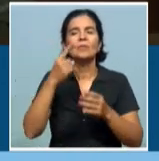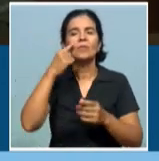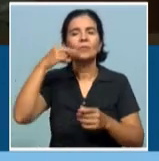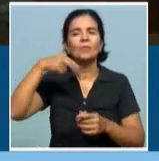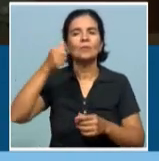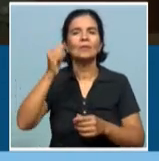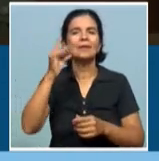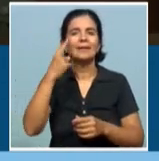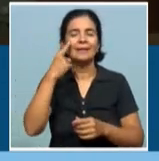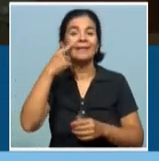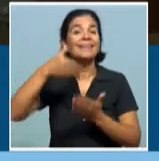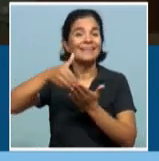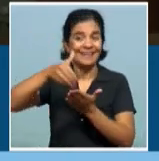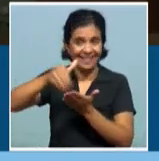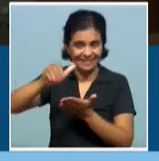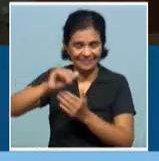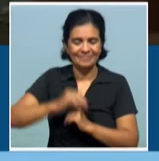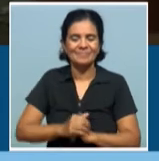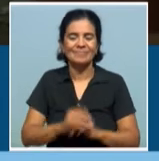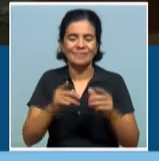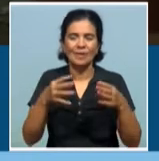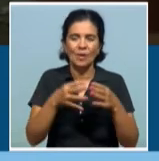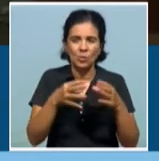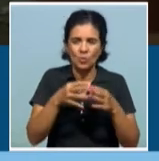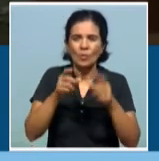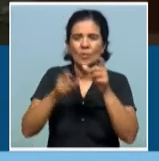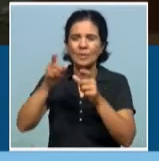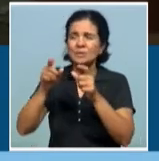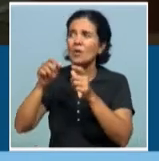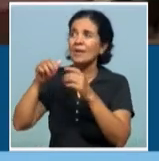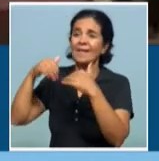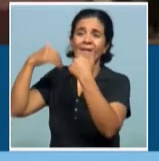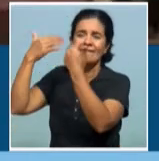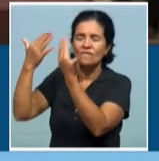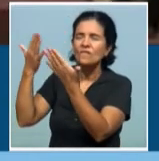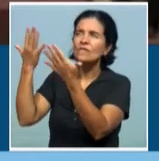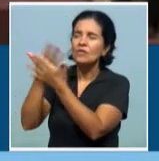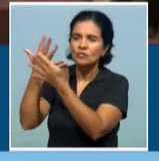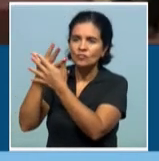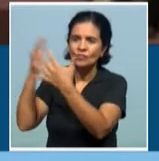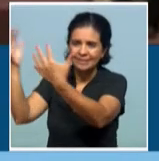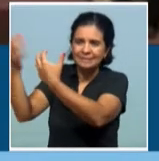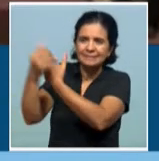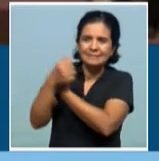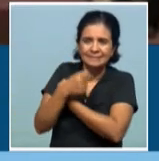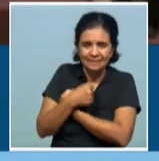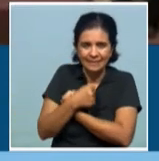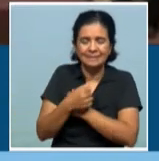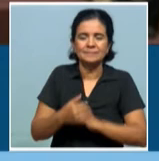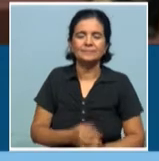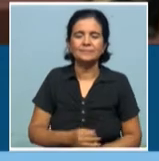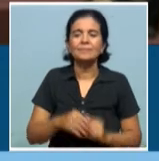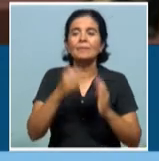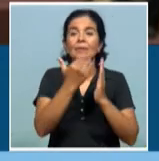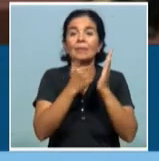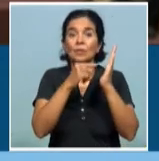de una carta de intención con el Comité para Acogida de los Refugiados. Confeccionamos un protocolo de acción frente a la violencia